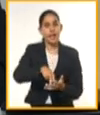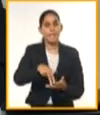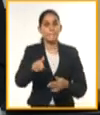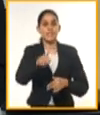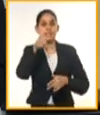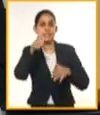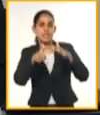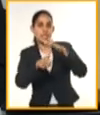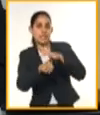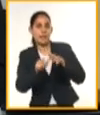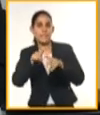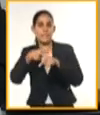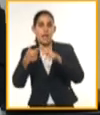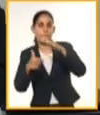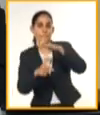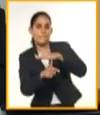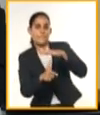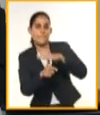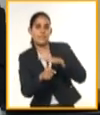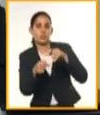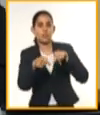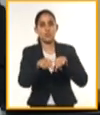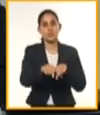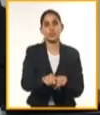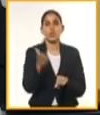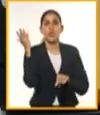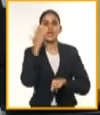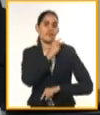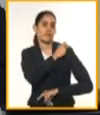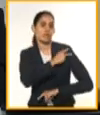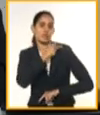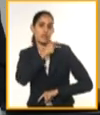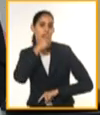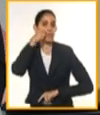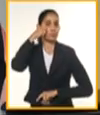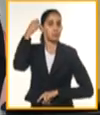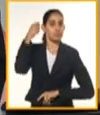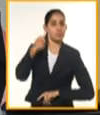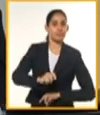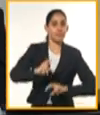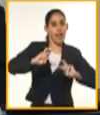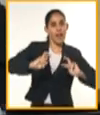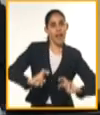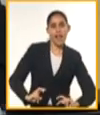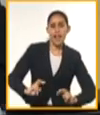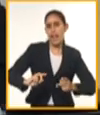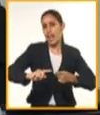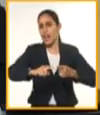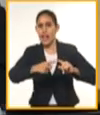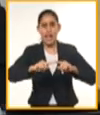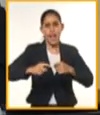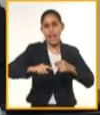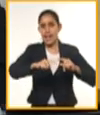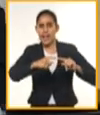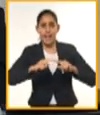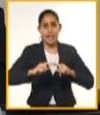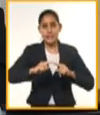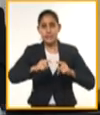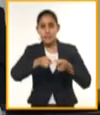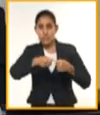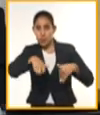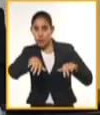Unidos con el mandatario de Ucrania, Vladimir Zelensky. Una disputa a cámara abierta que sin